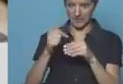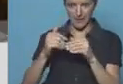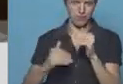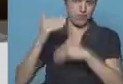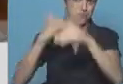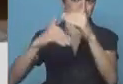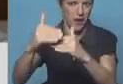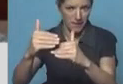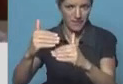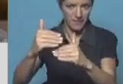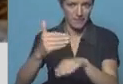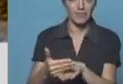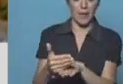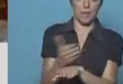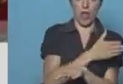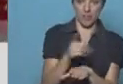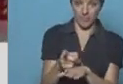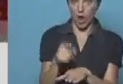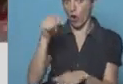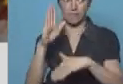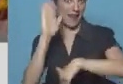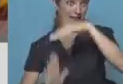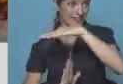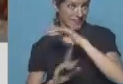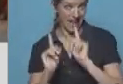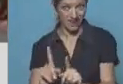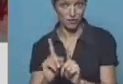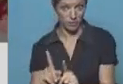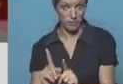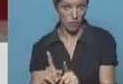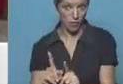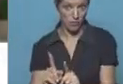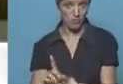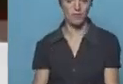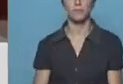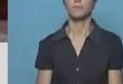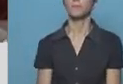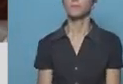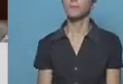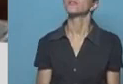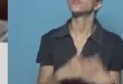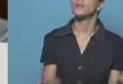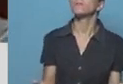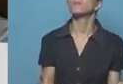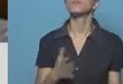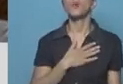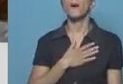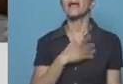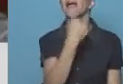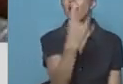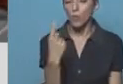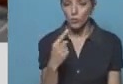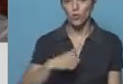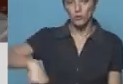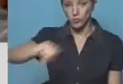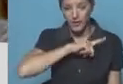con la ley del software todavía aún más, y hoy somos líderes en el mundo en materia de software y de contenidos. Que cada argentino, que cada empresario, que